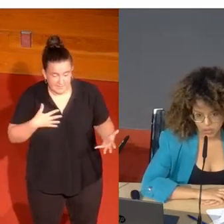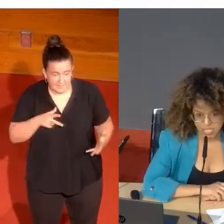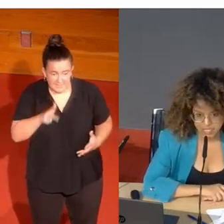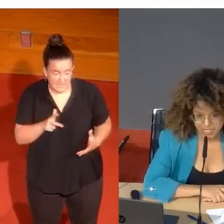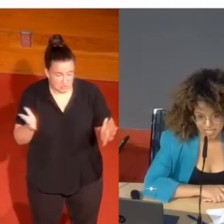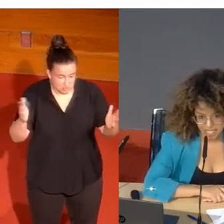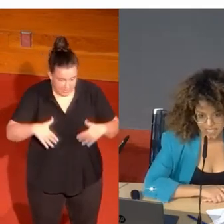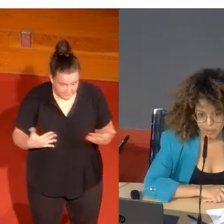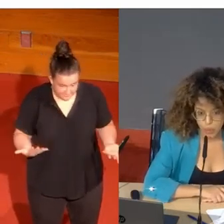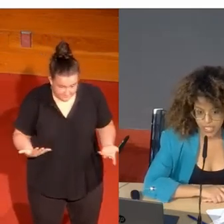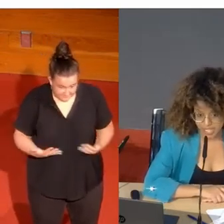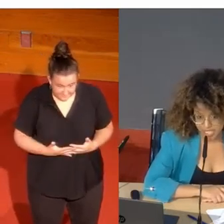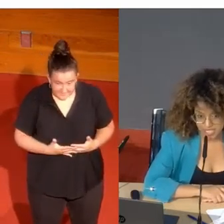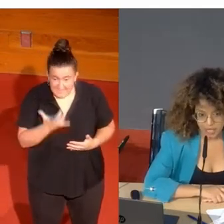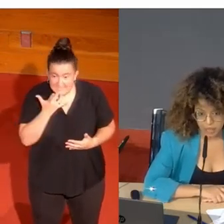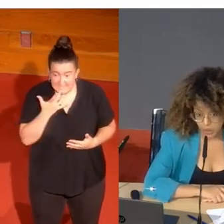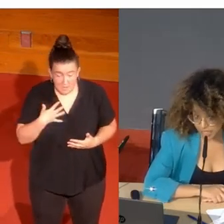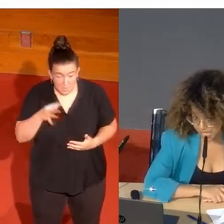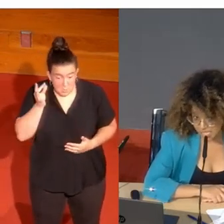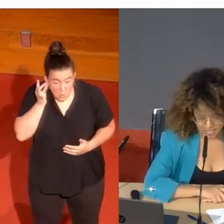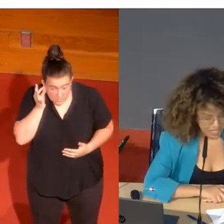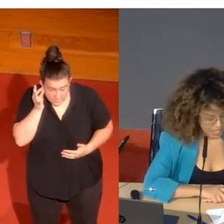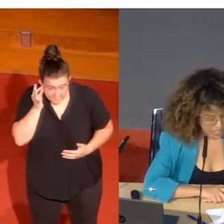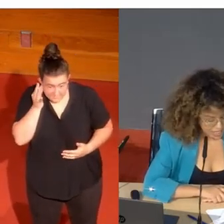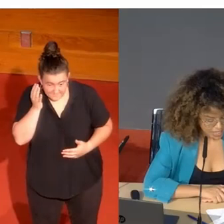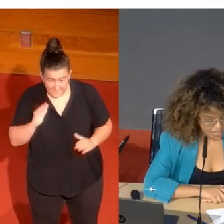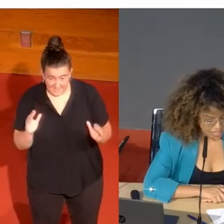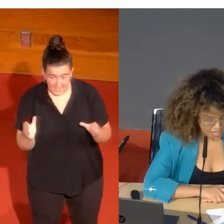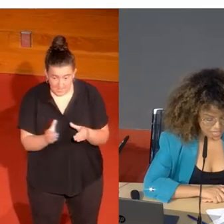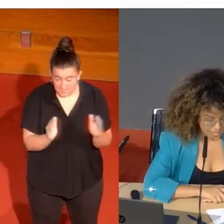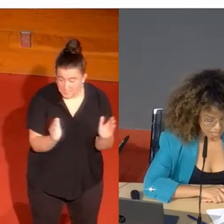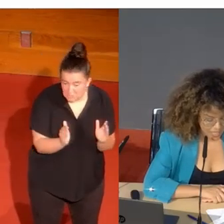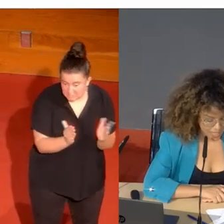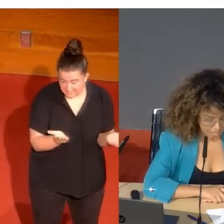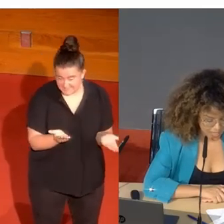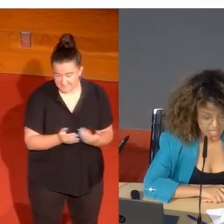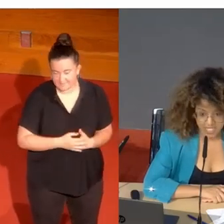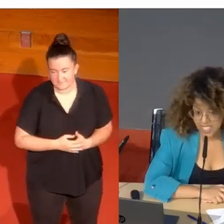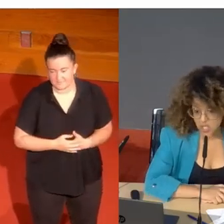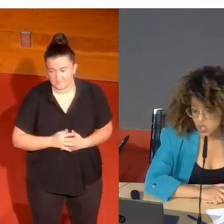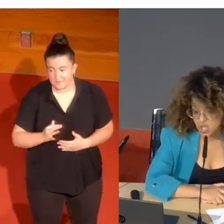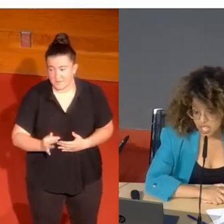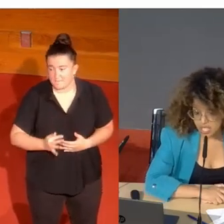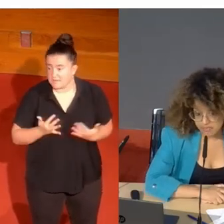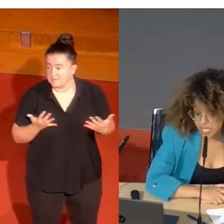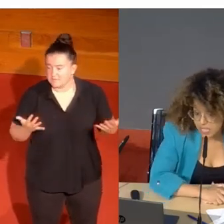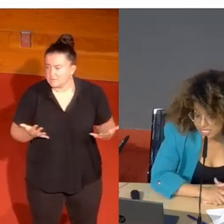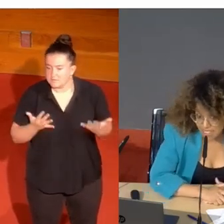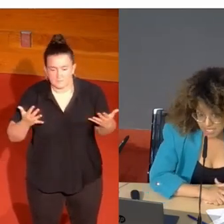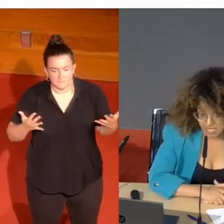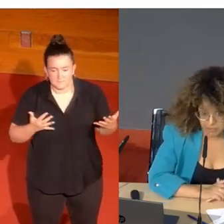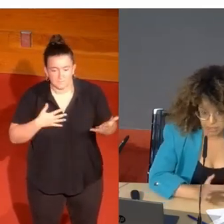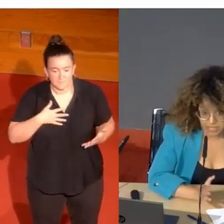sobre todo si se trata de de mujeres minorías y eh si se trata de de de de derechos